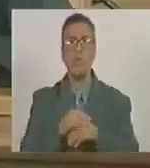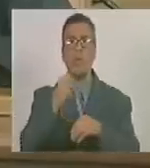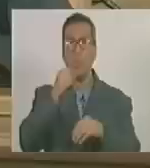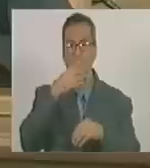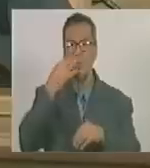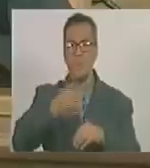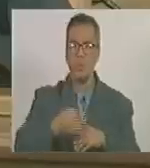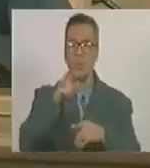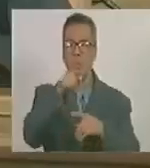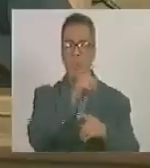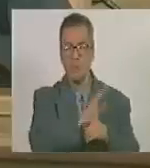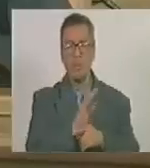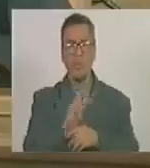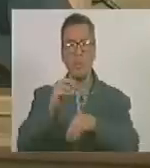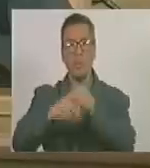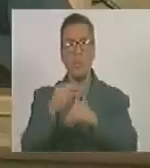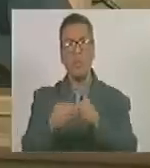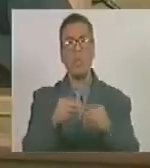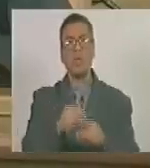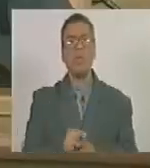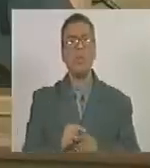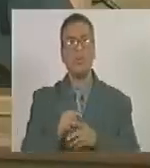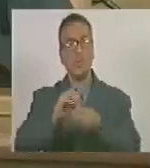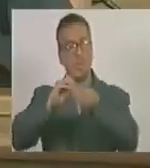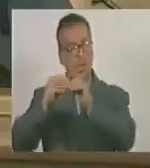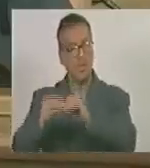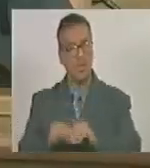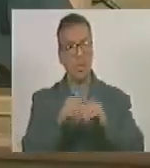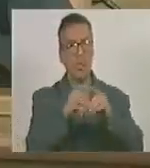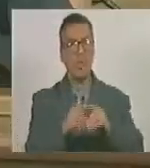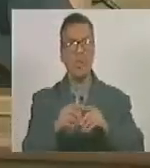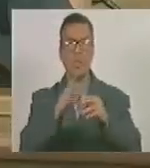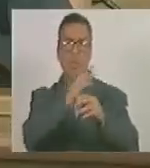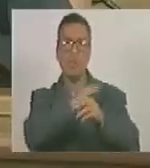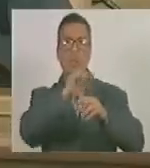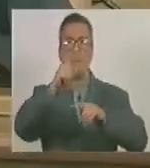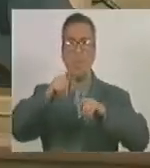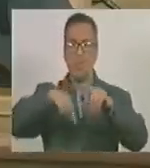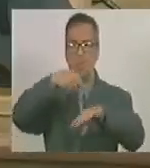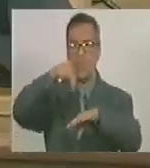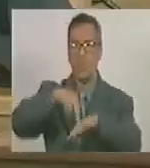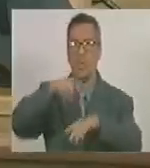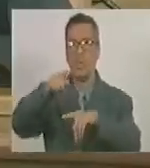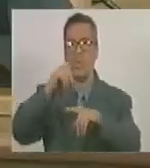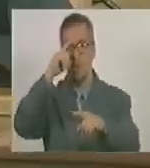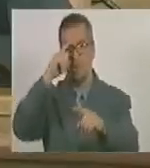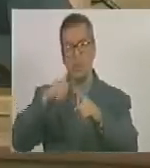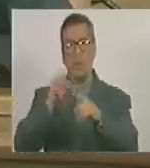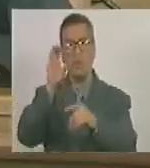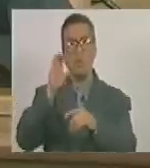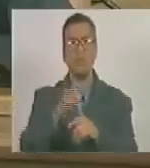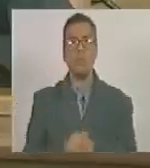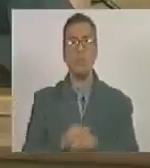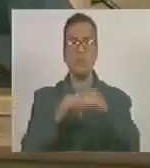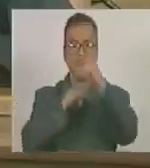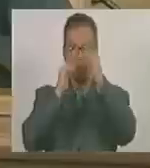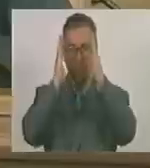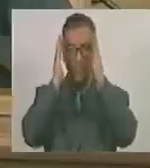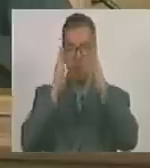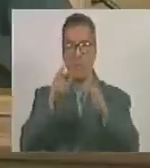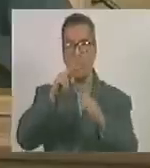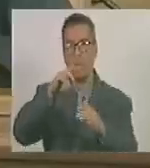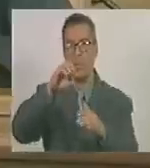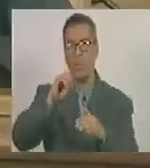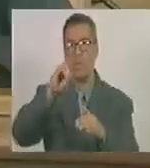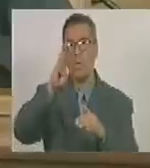suficientes garantías de activación y materialización de los objetivos nacionales, de los objetivos país. Atentamente,